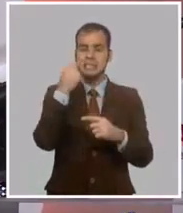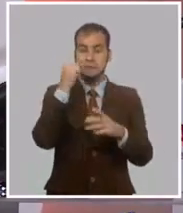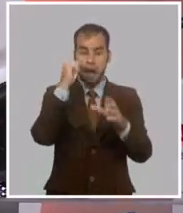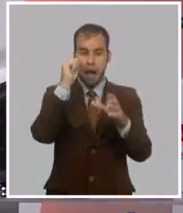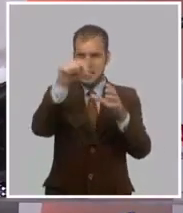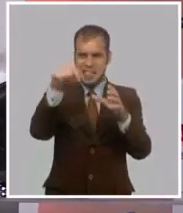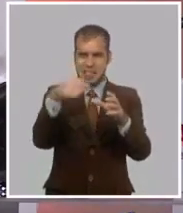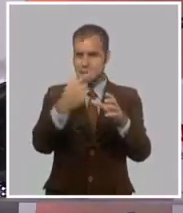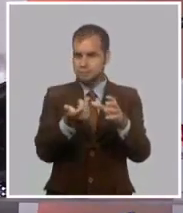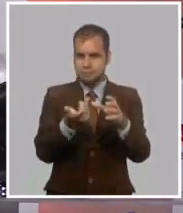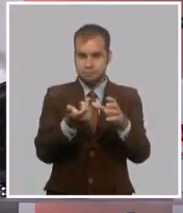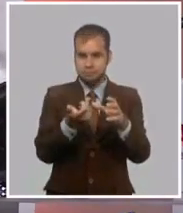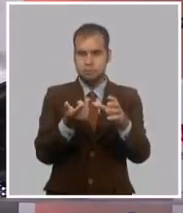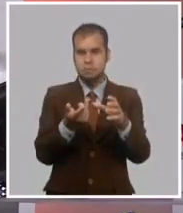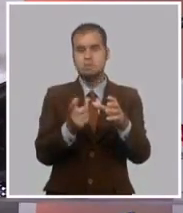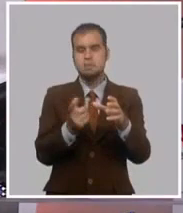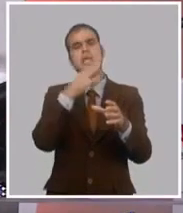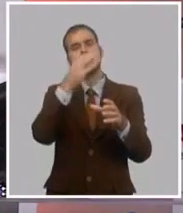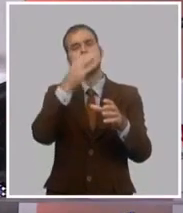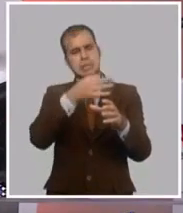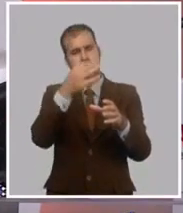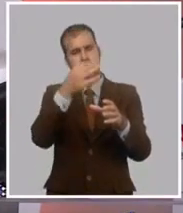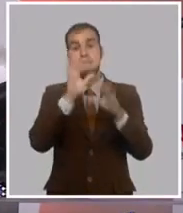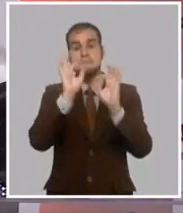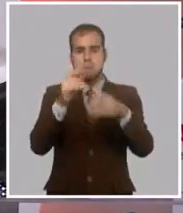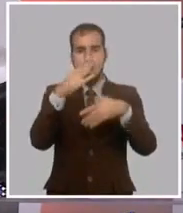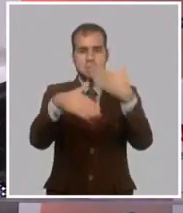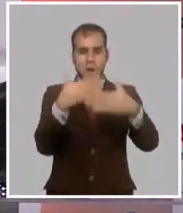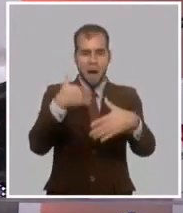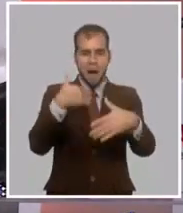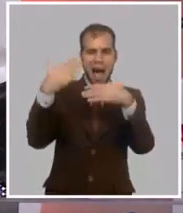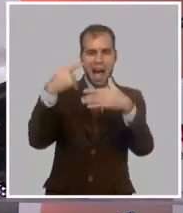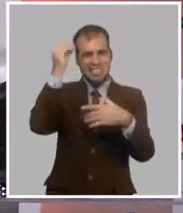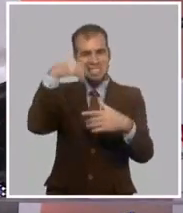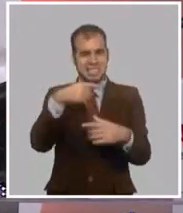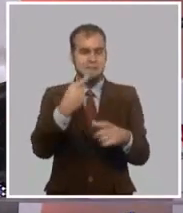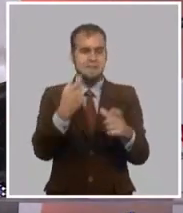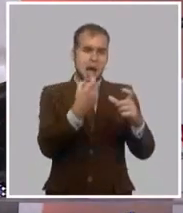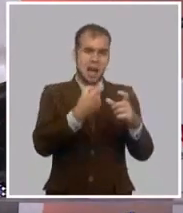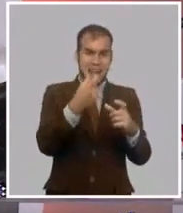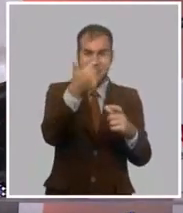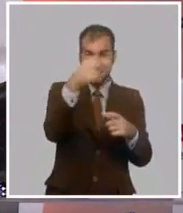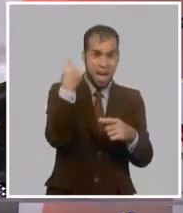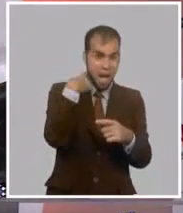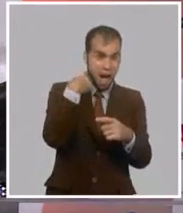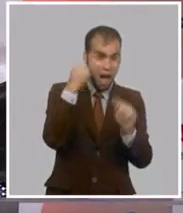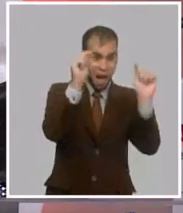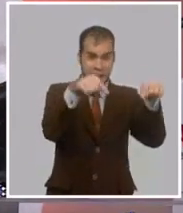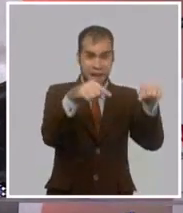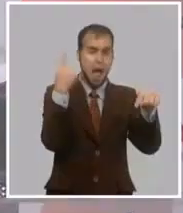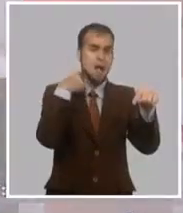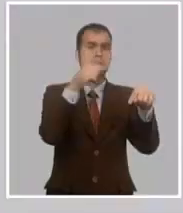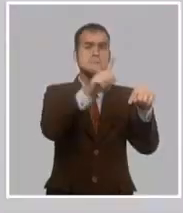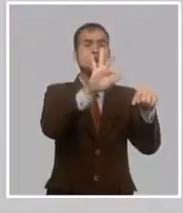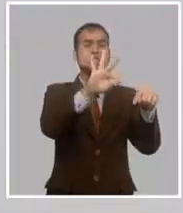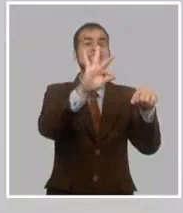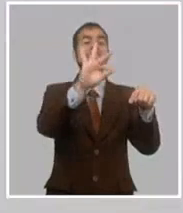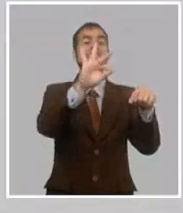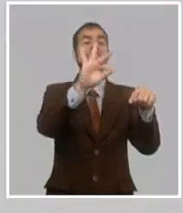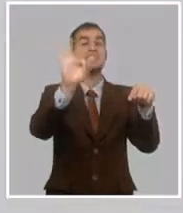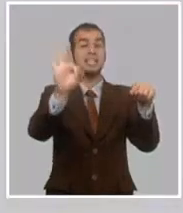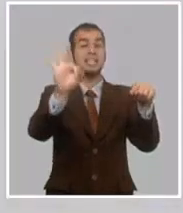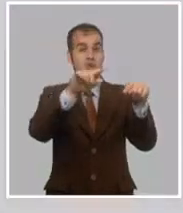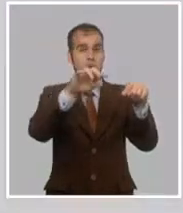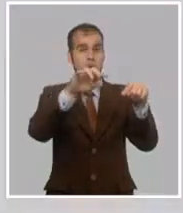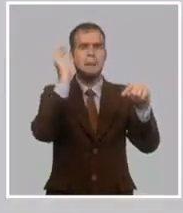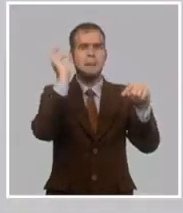en que no puede reproducirse los mismos problemas de la guerra del 68, porque producirían de